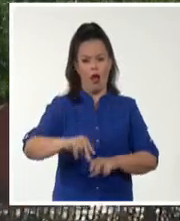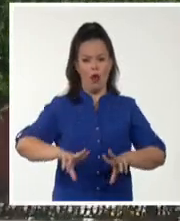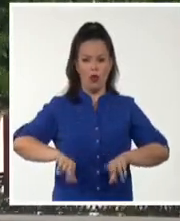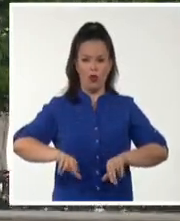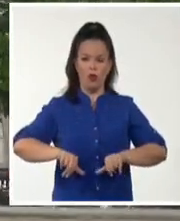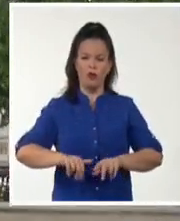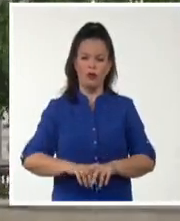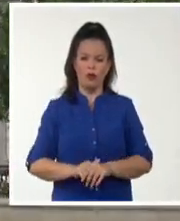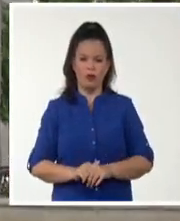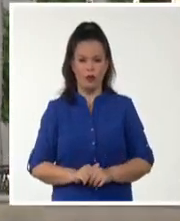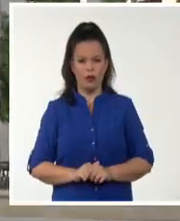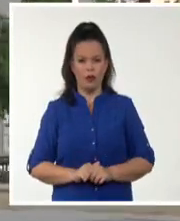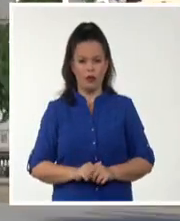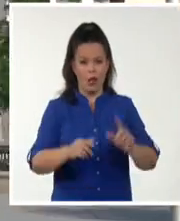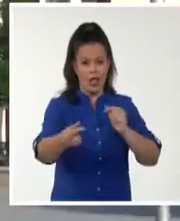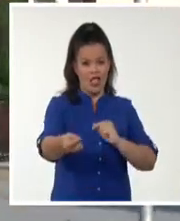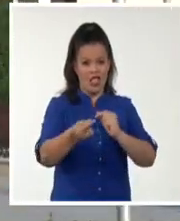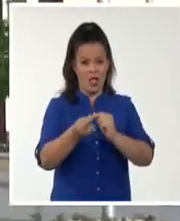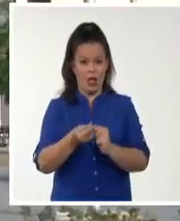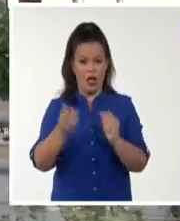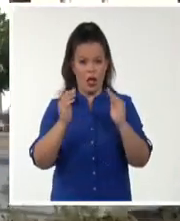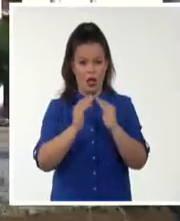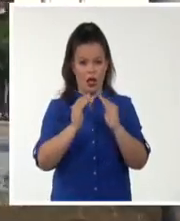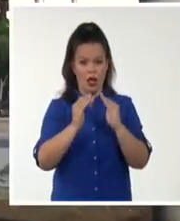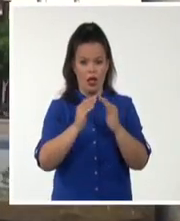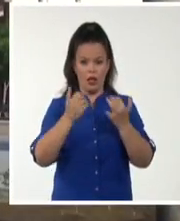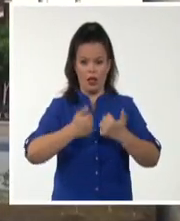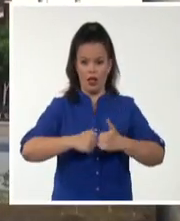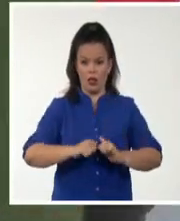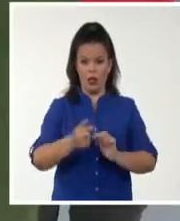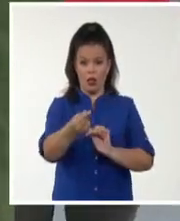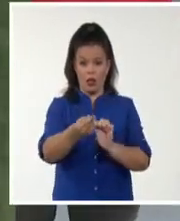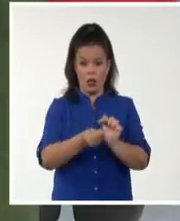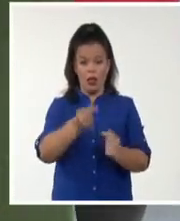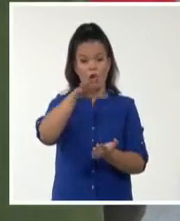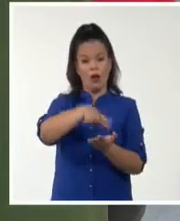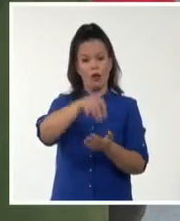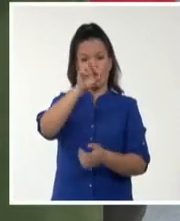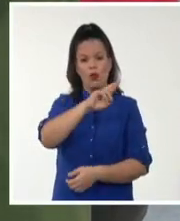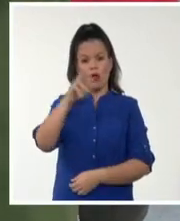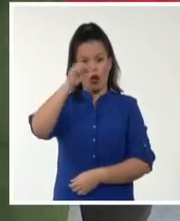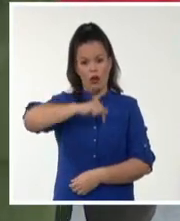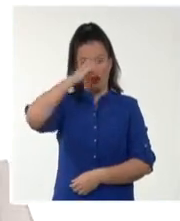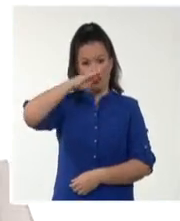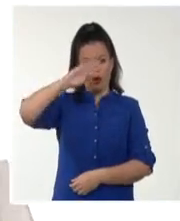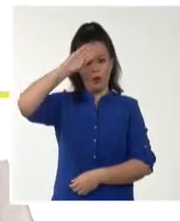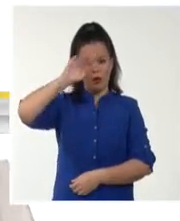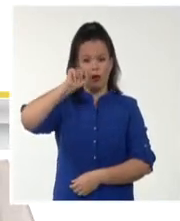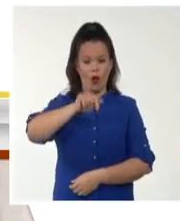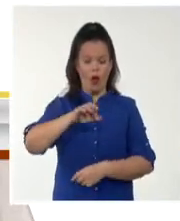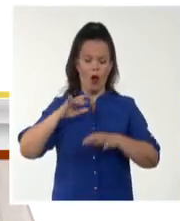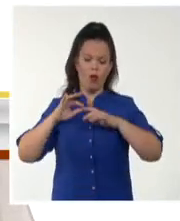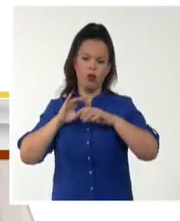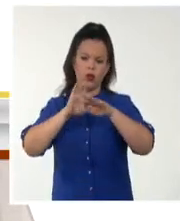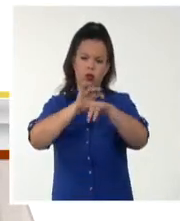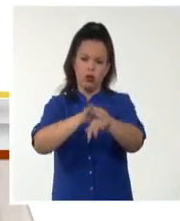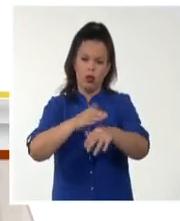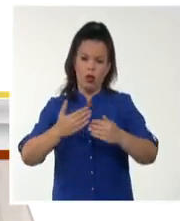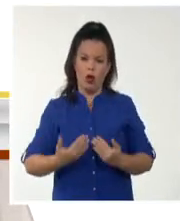Pocos pasos de su casa natal, justo en la primera plaza de la Revolución en Cuba, bayameses en representación de toda la isla rindieron honores